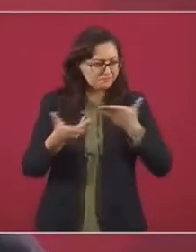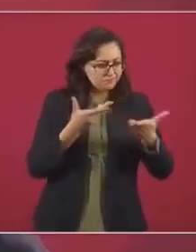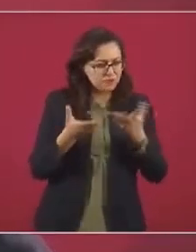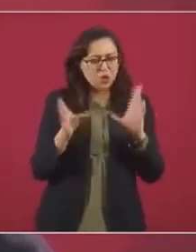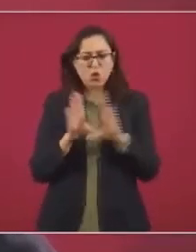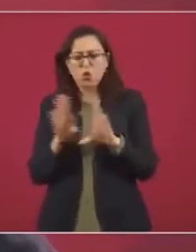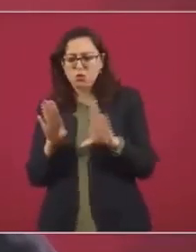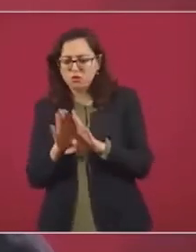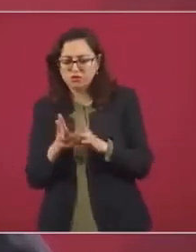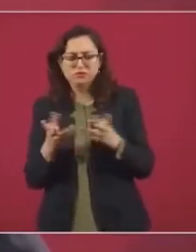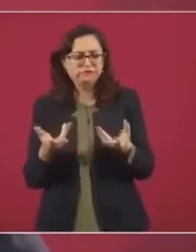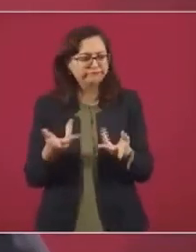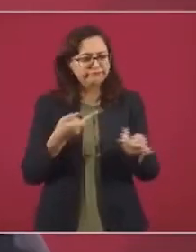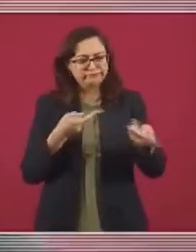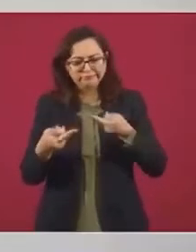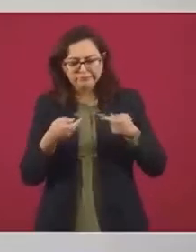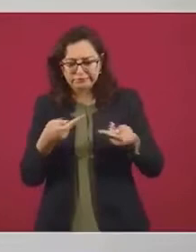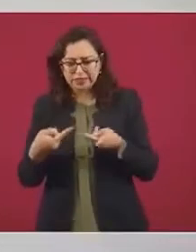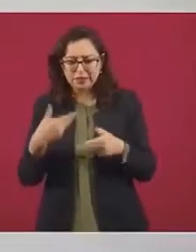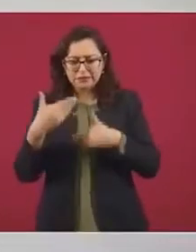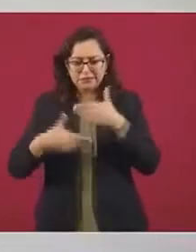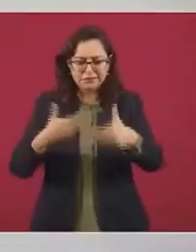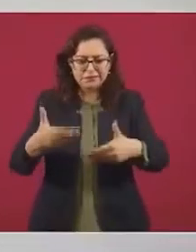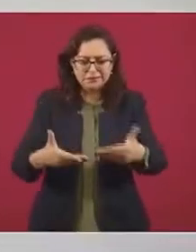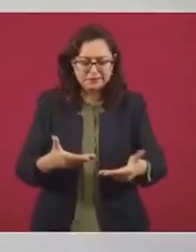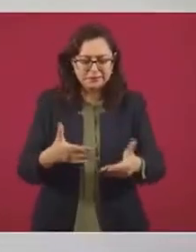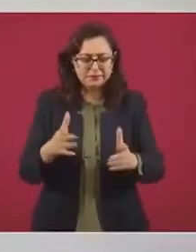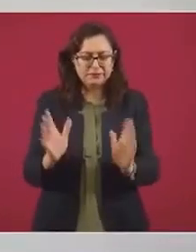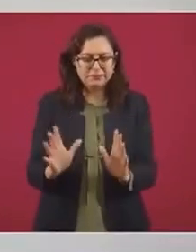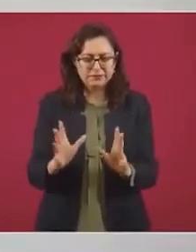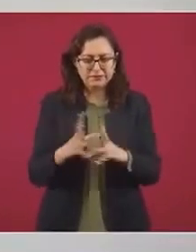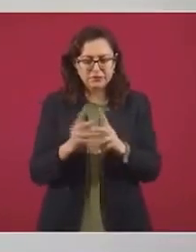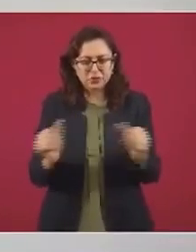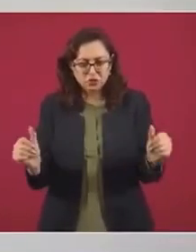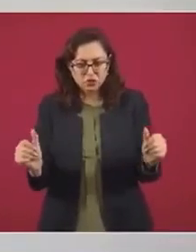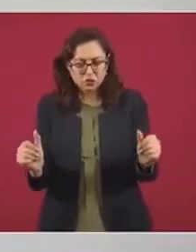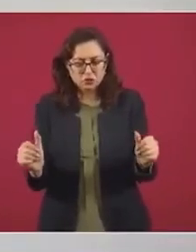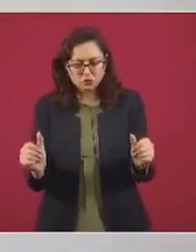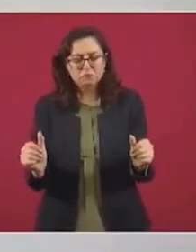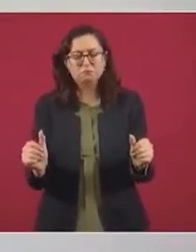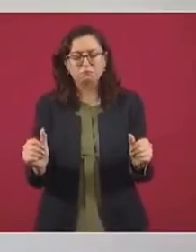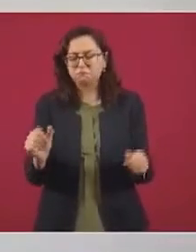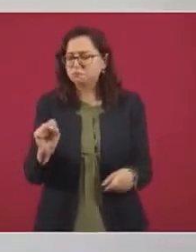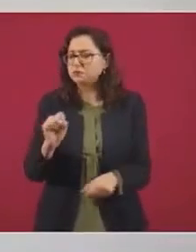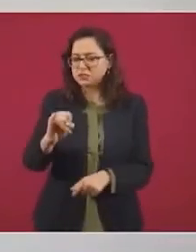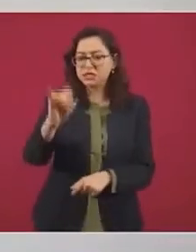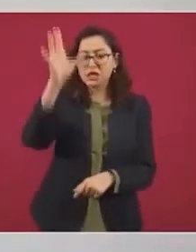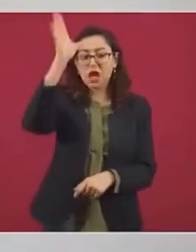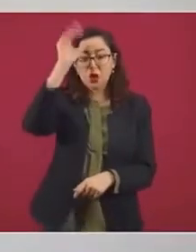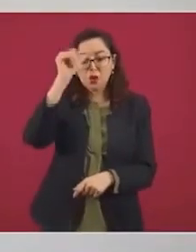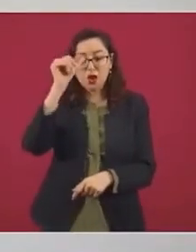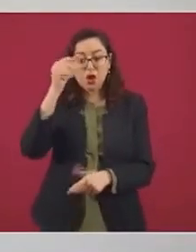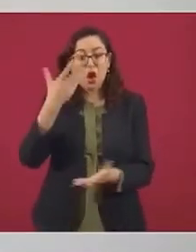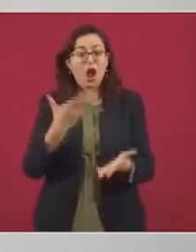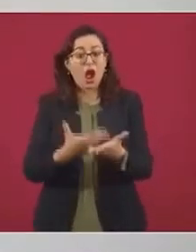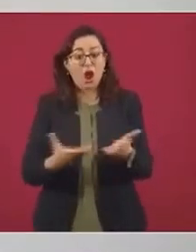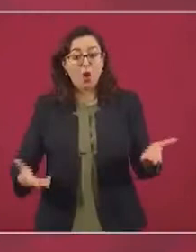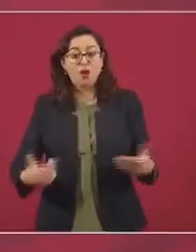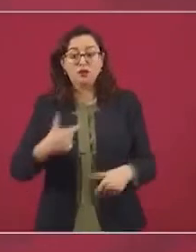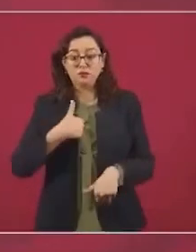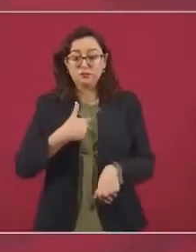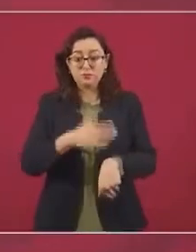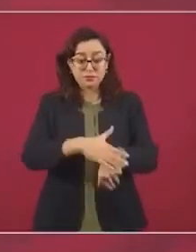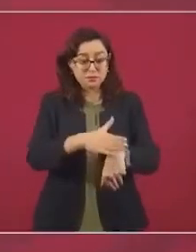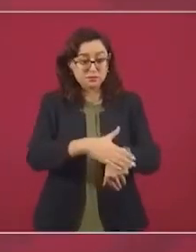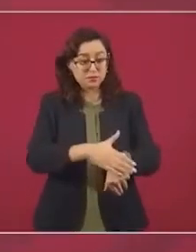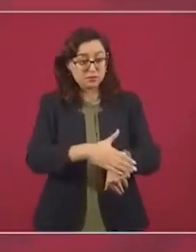acuerdo. Por eso, hoy yo hago un llamado al sector empresarial